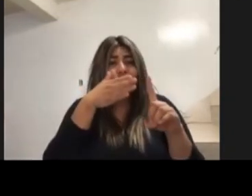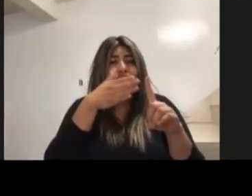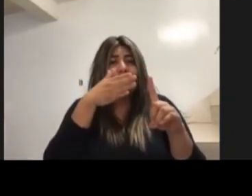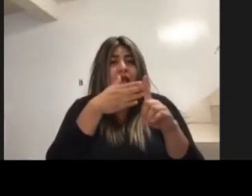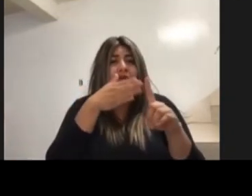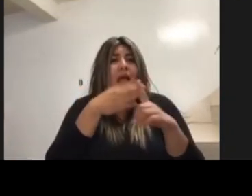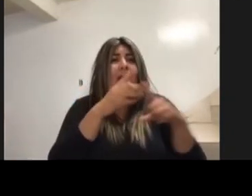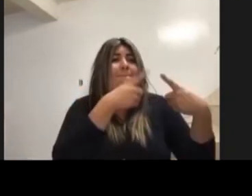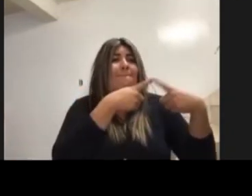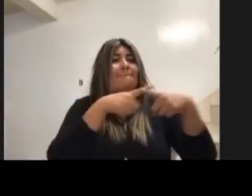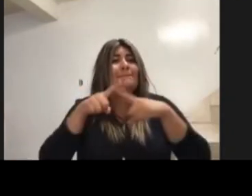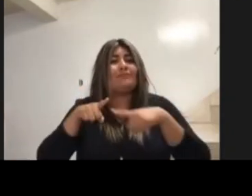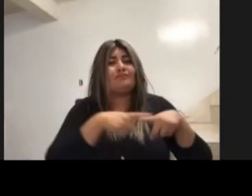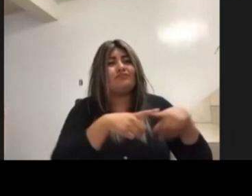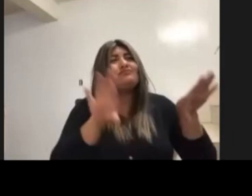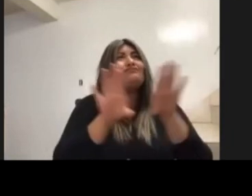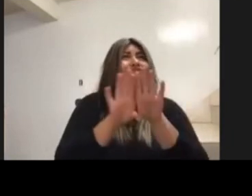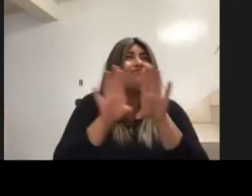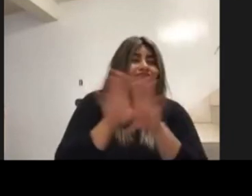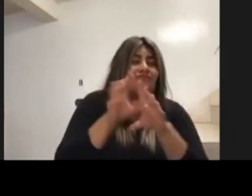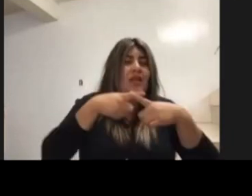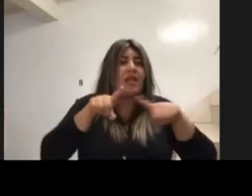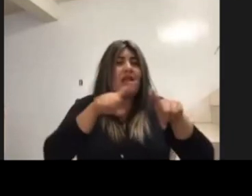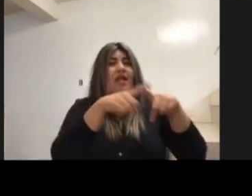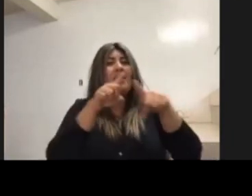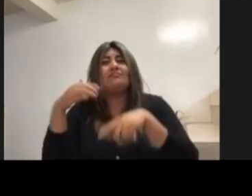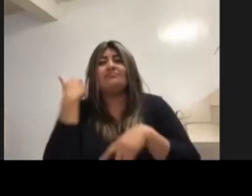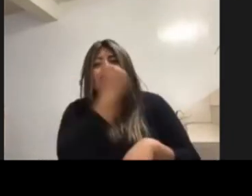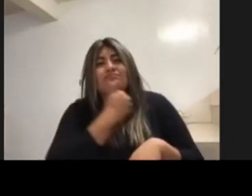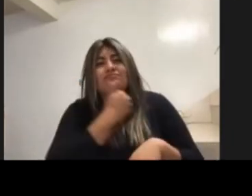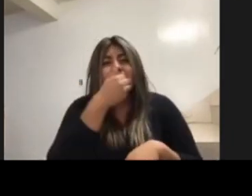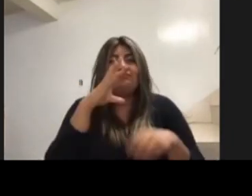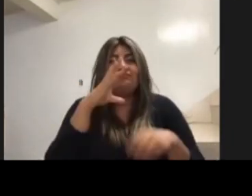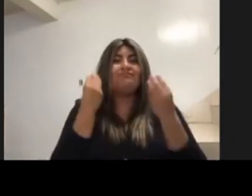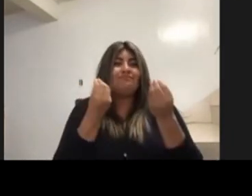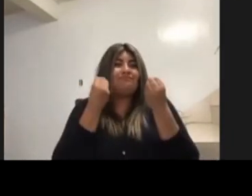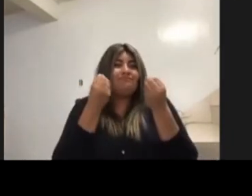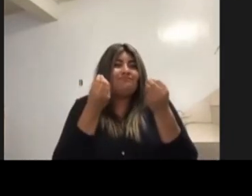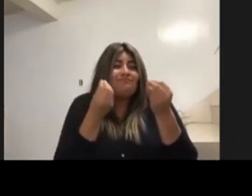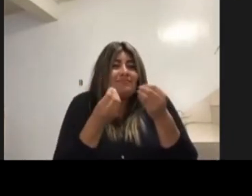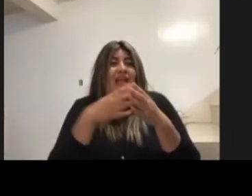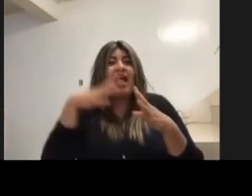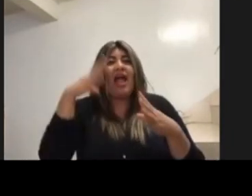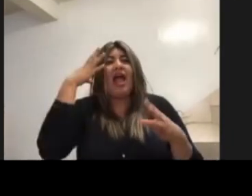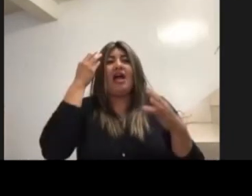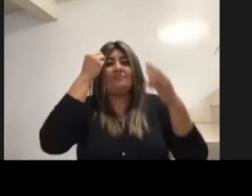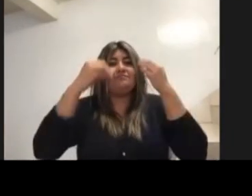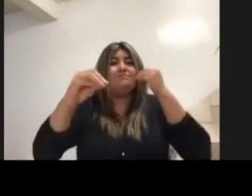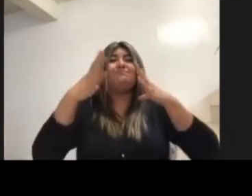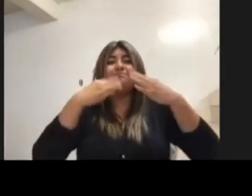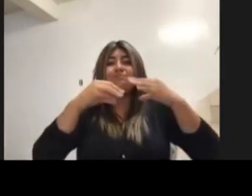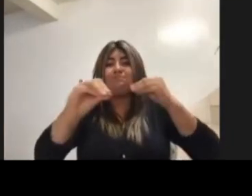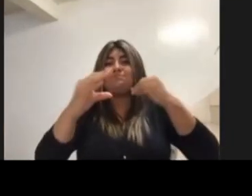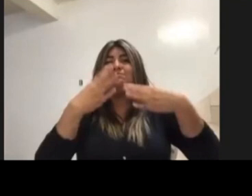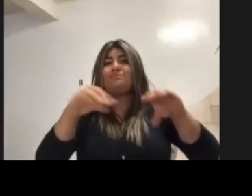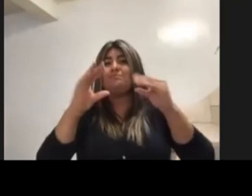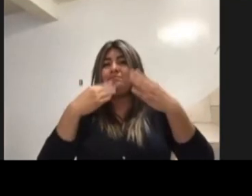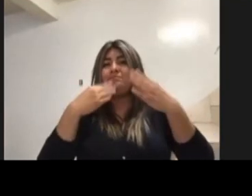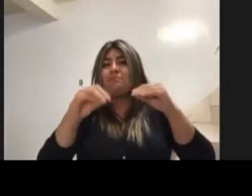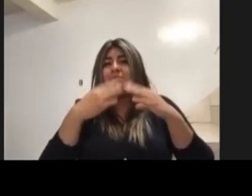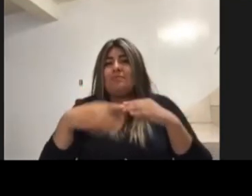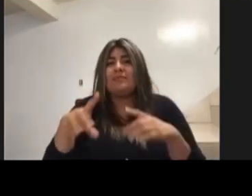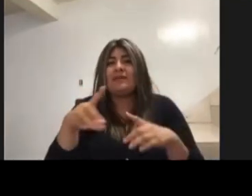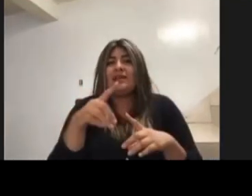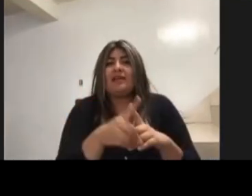diferenciación, cómo diferenciar y cómo diversificar la enseñanza para que esta enseñanza de la